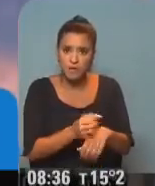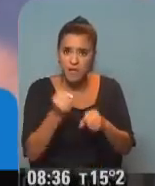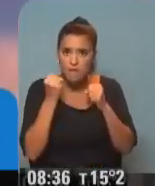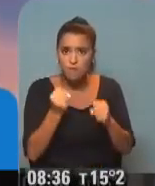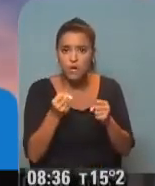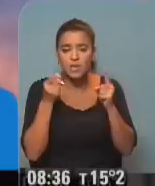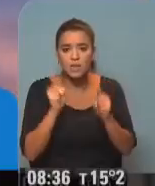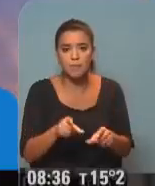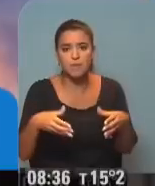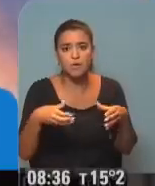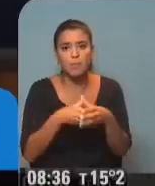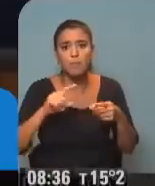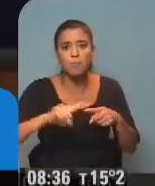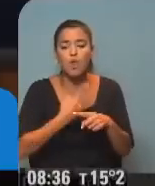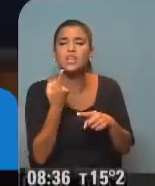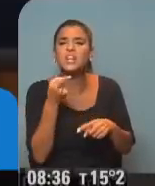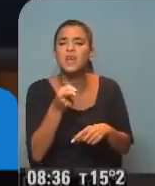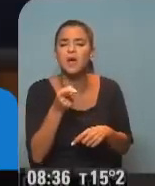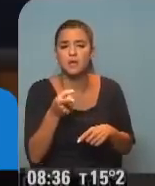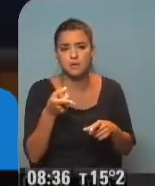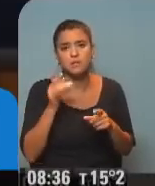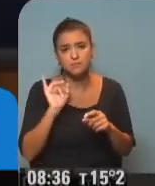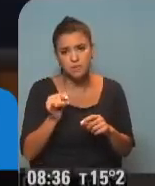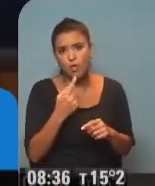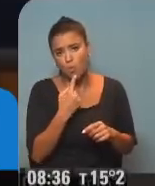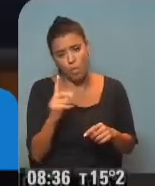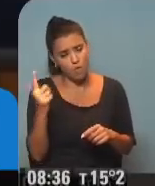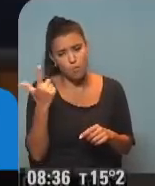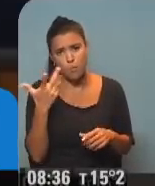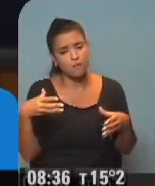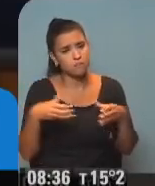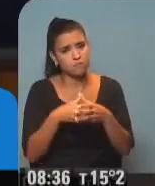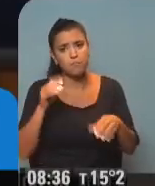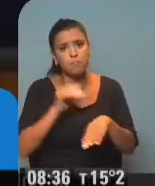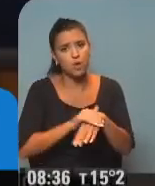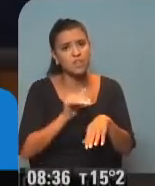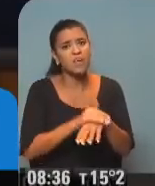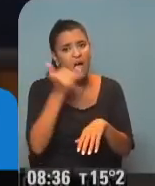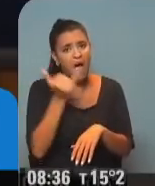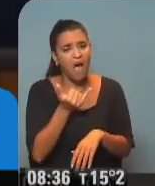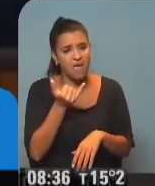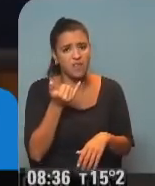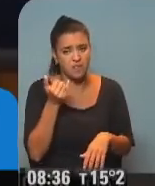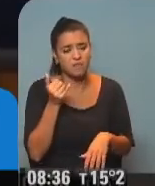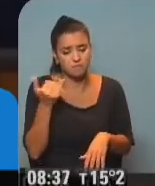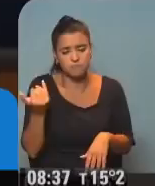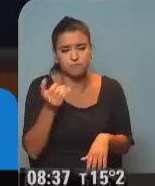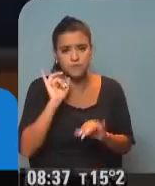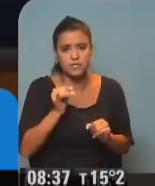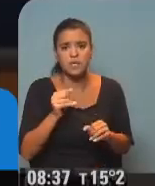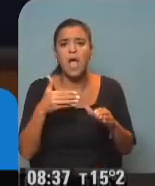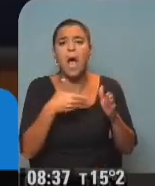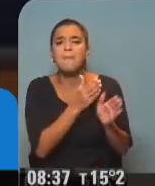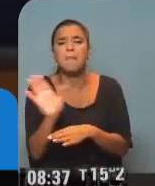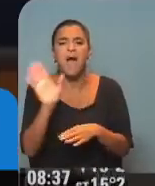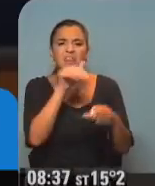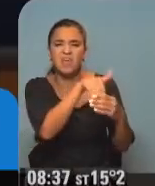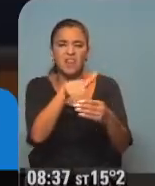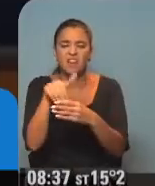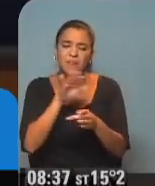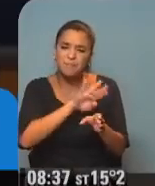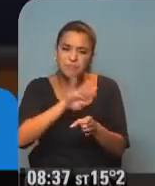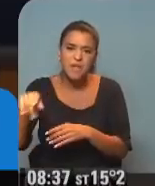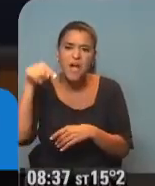digamos, política, de los sectores políticos? No cabe ninguna duda, los sectores políticos tienen responsabilidades emergentes que van más allá de los procesos electorales. Aquí se